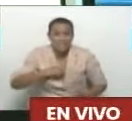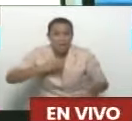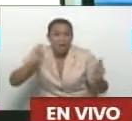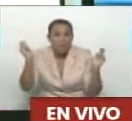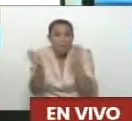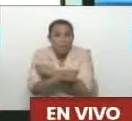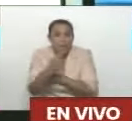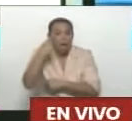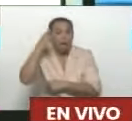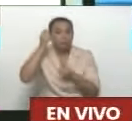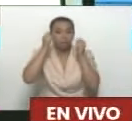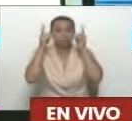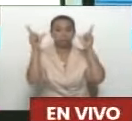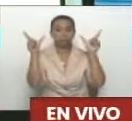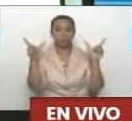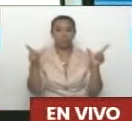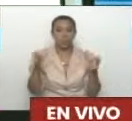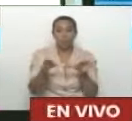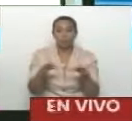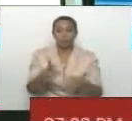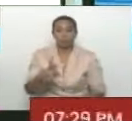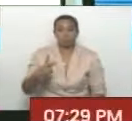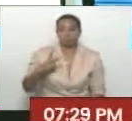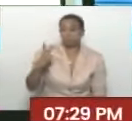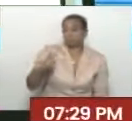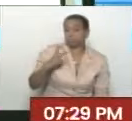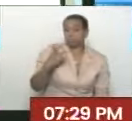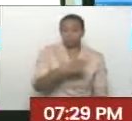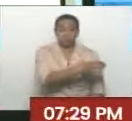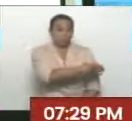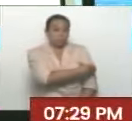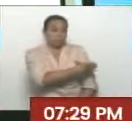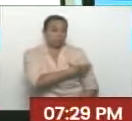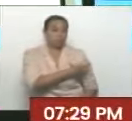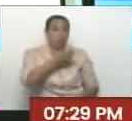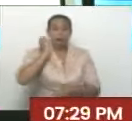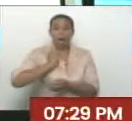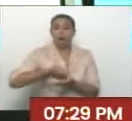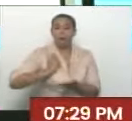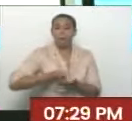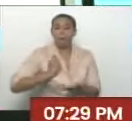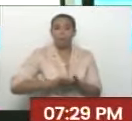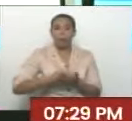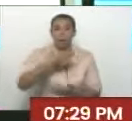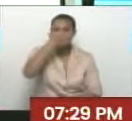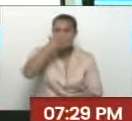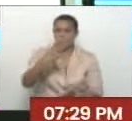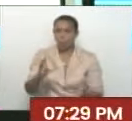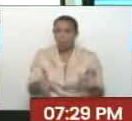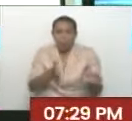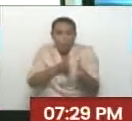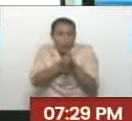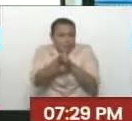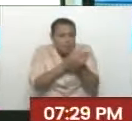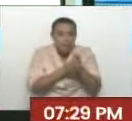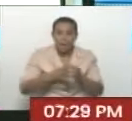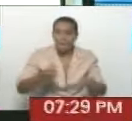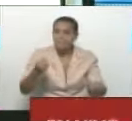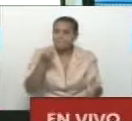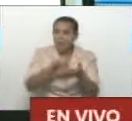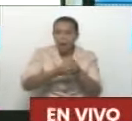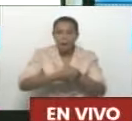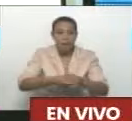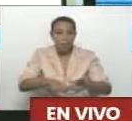transformó en lo que denominamos un bufete, el bufete de abogados de terroristas, conspiradores, golpistas